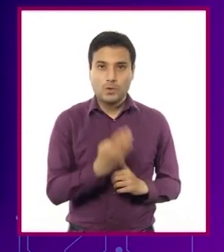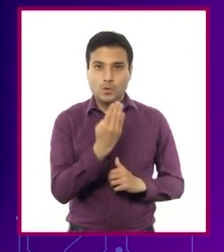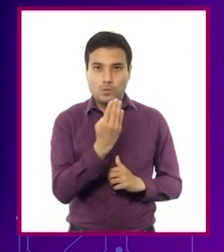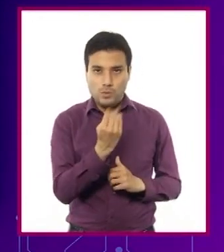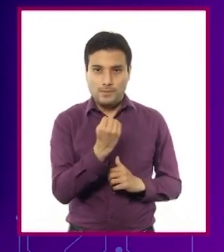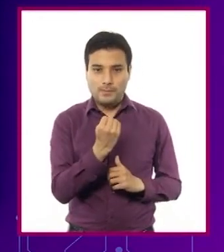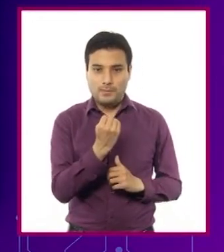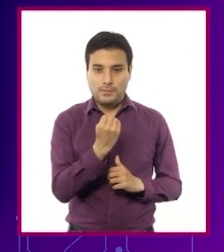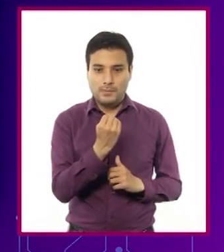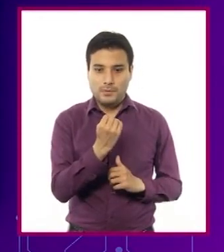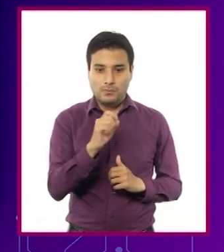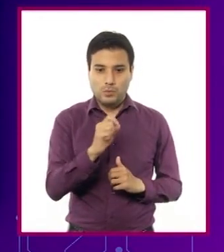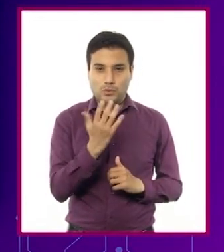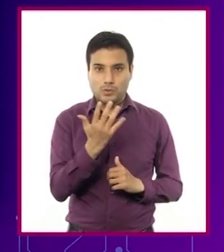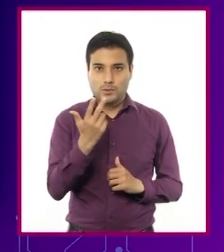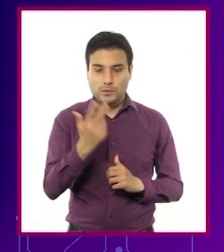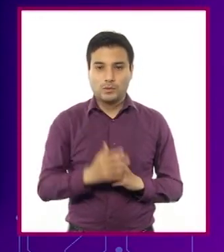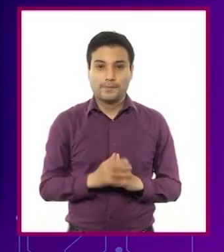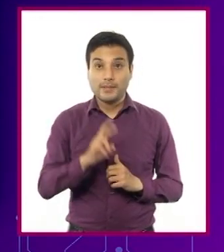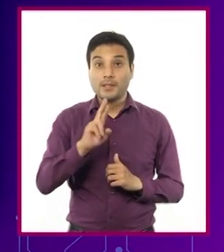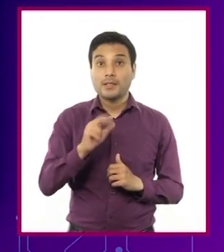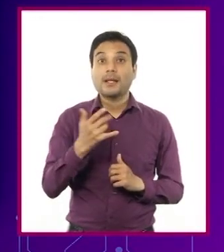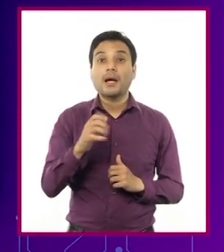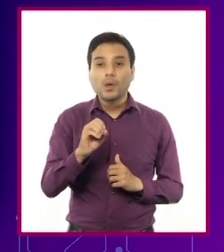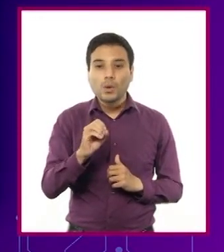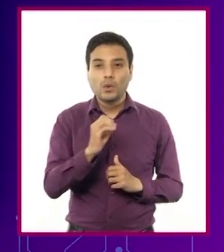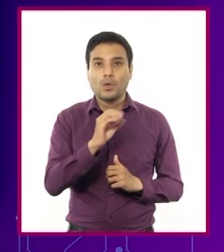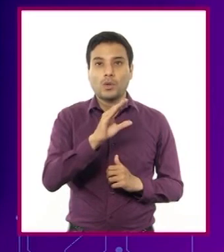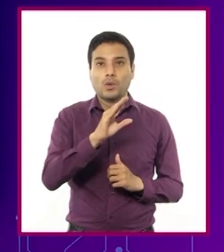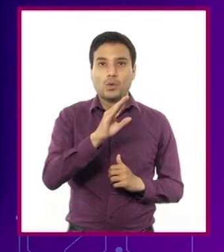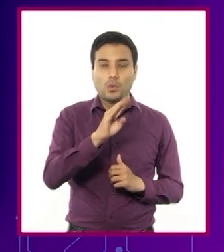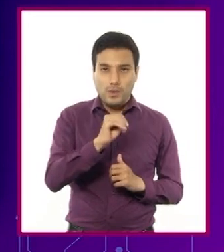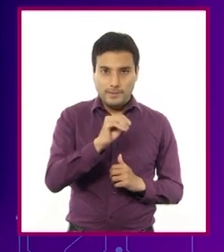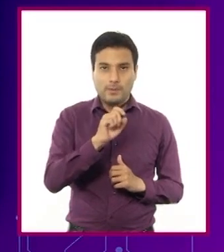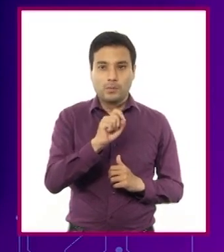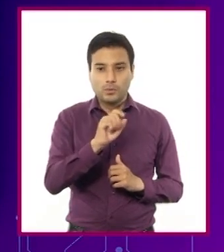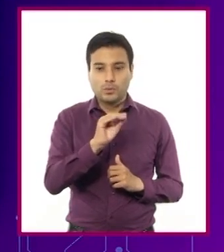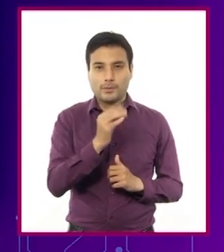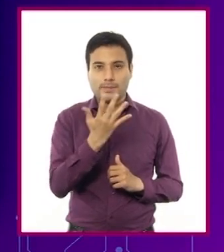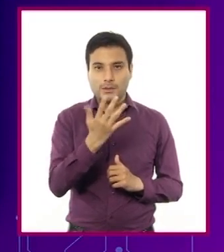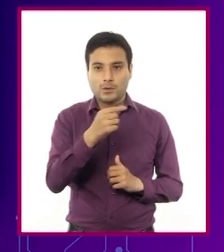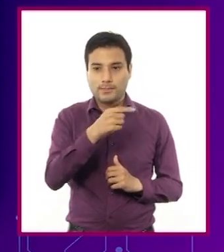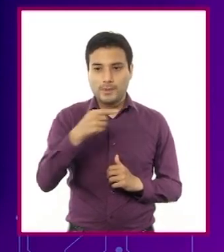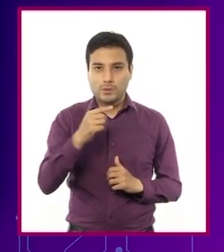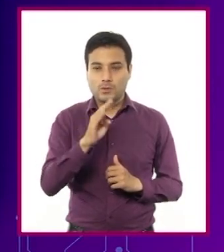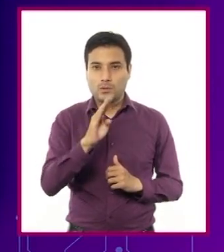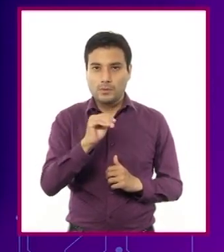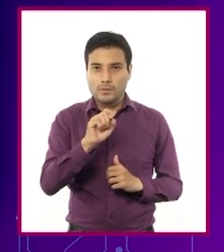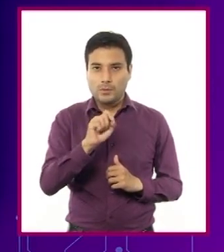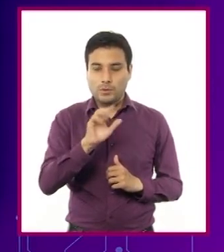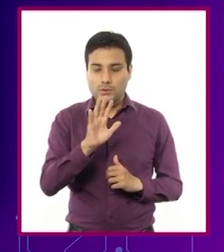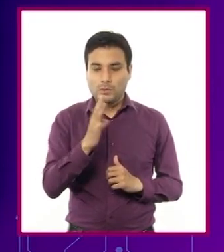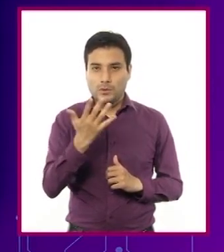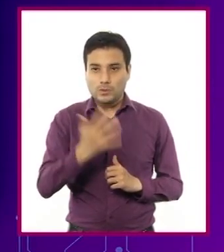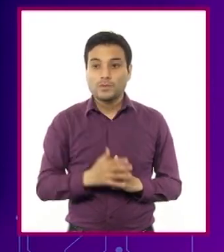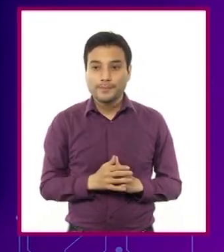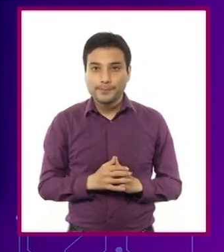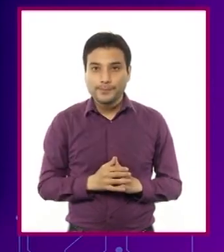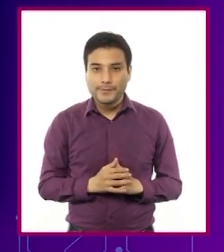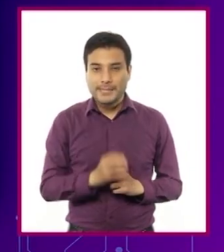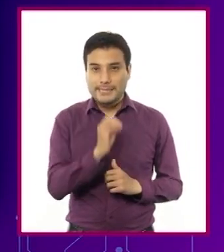9.58. El rango es 9.95 menos 9.58 igual